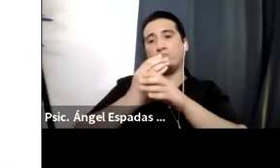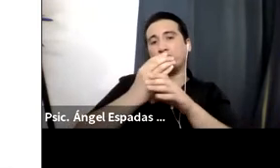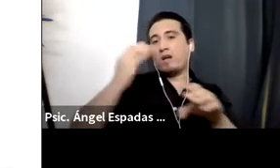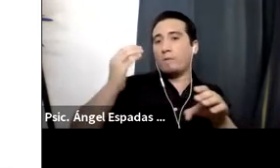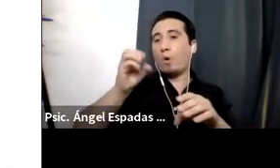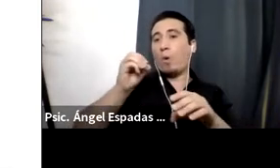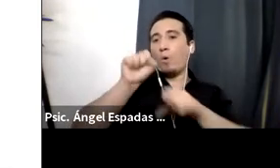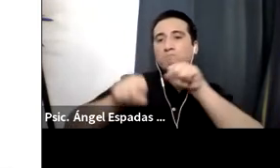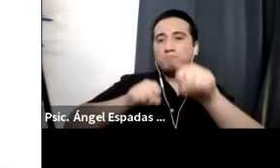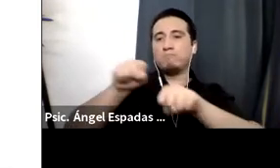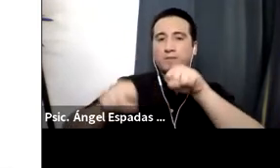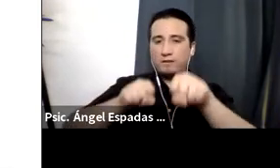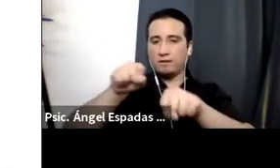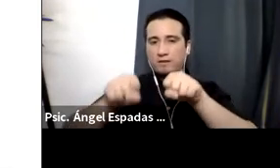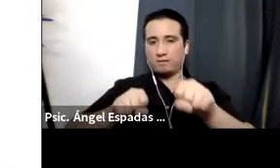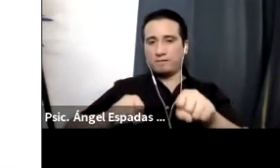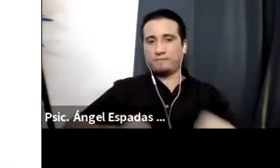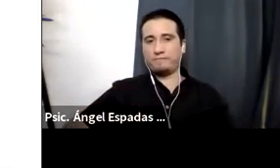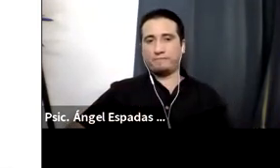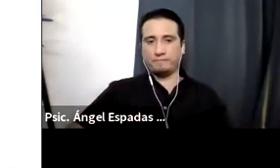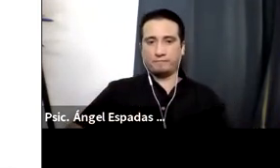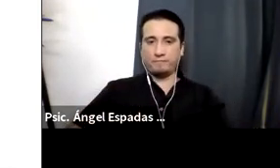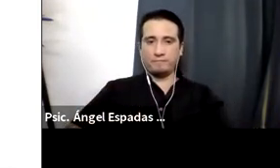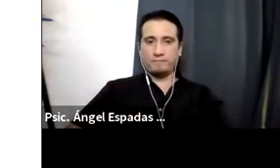en bicicleta. La siguiente.